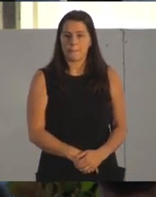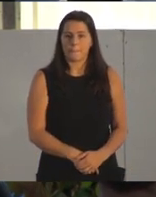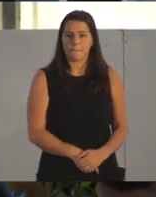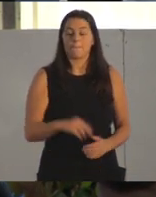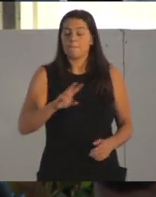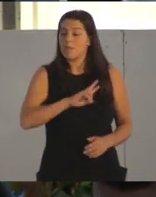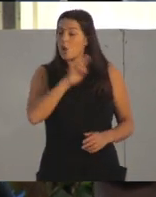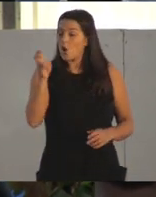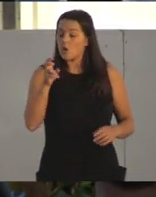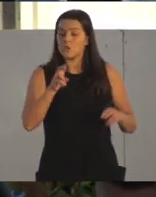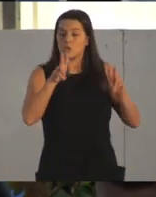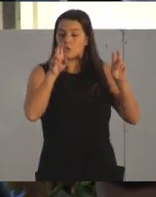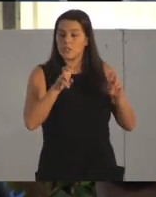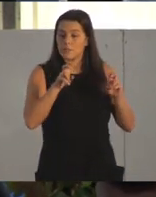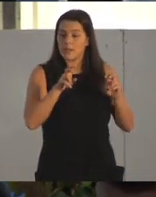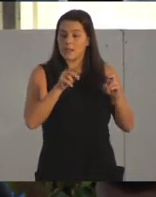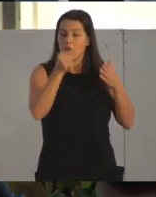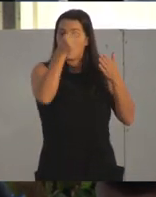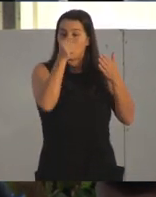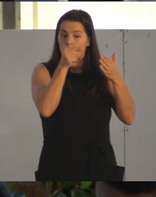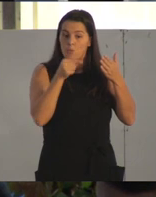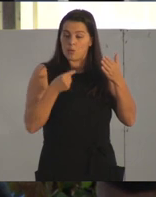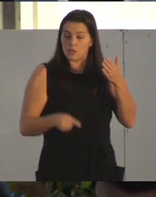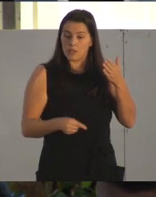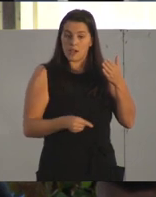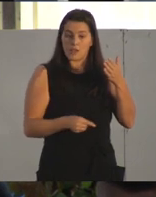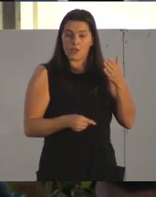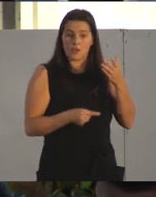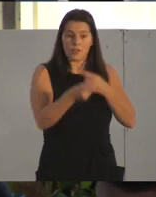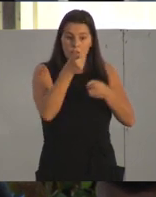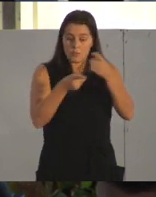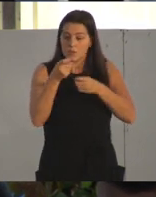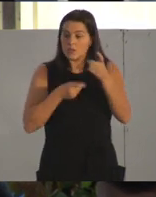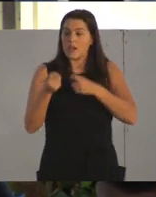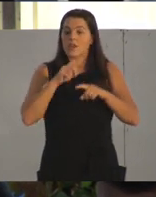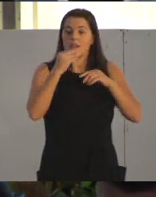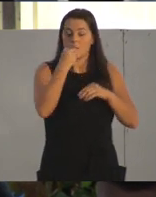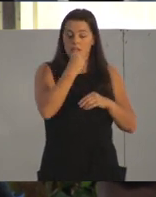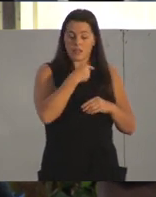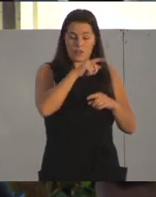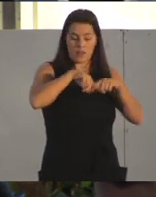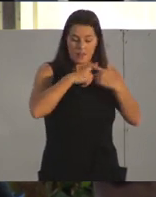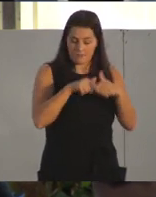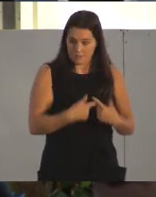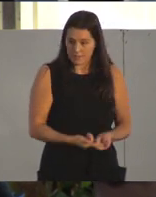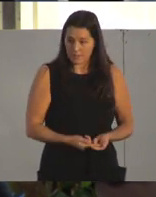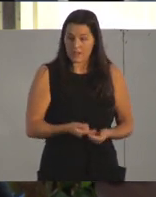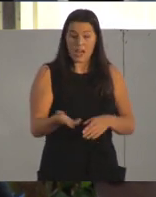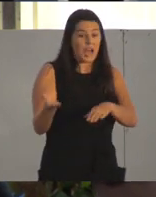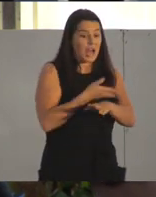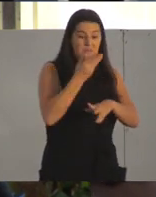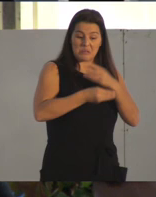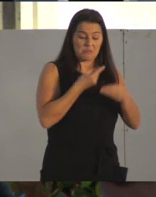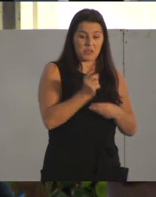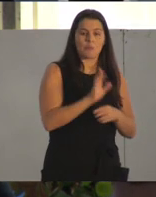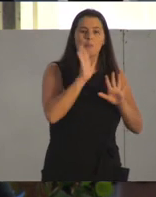Otro tema sería el cuestionario de alimentación a las familias. Nosotras hasta ahora no lo hacíamos, pero realmente tiene muchísima